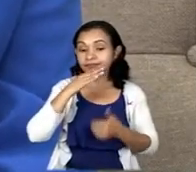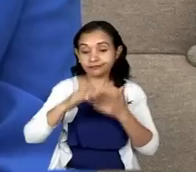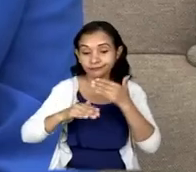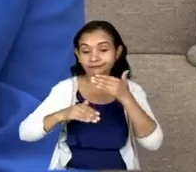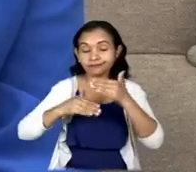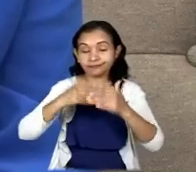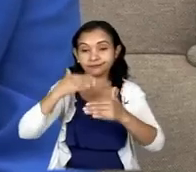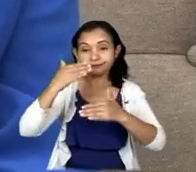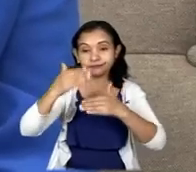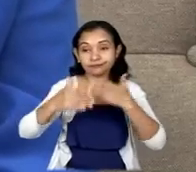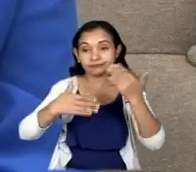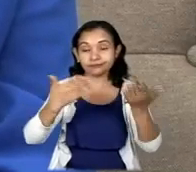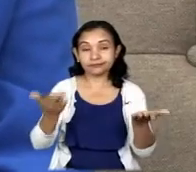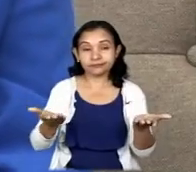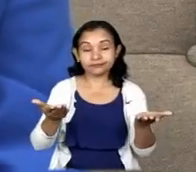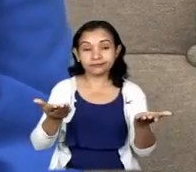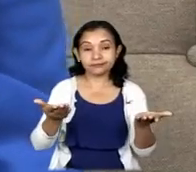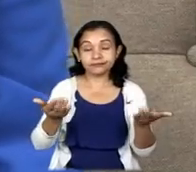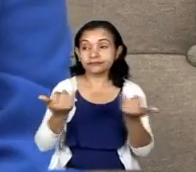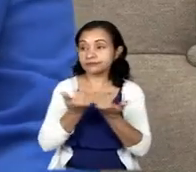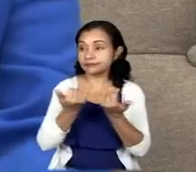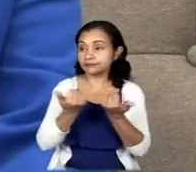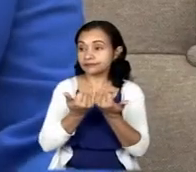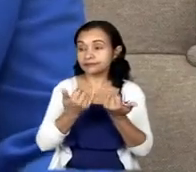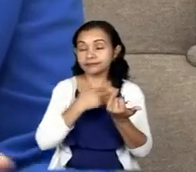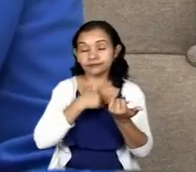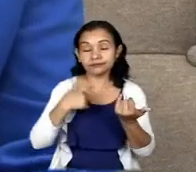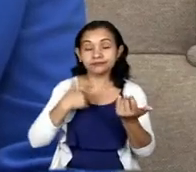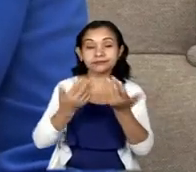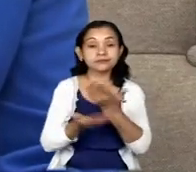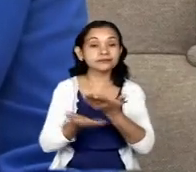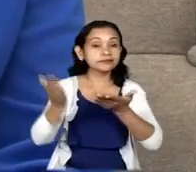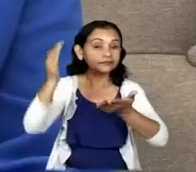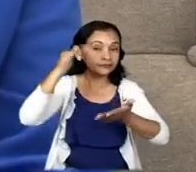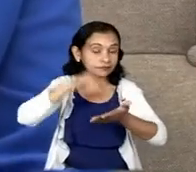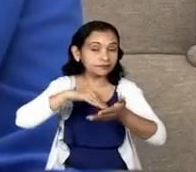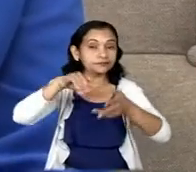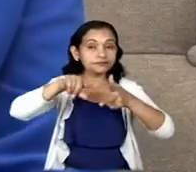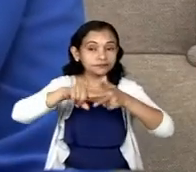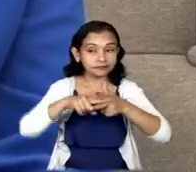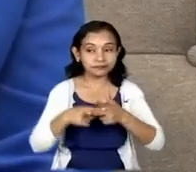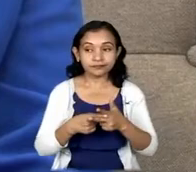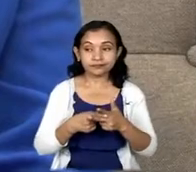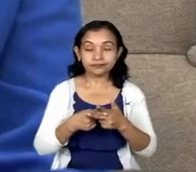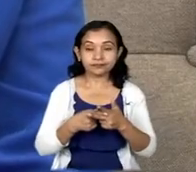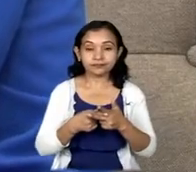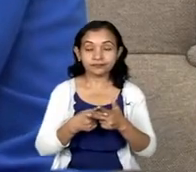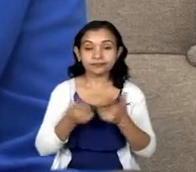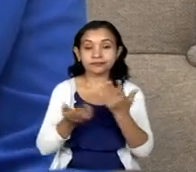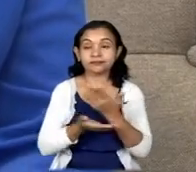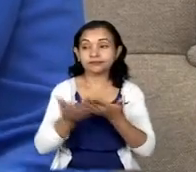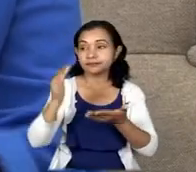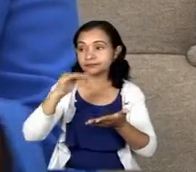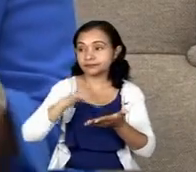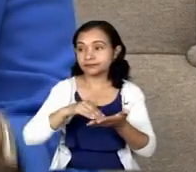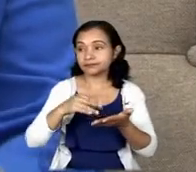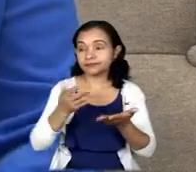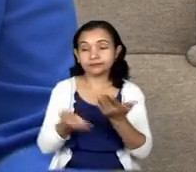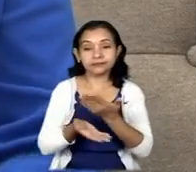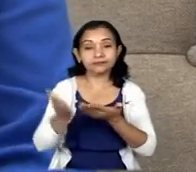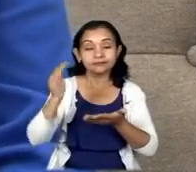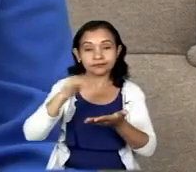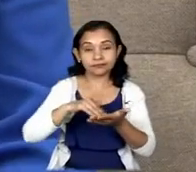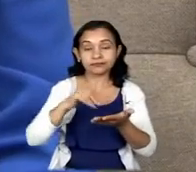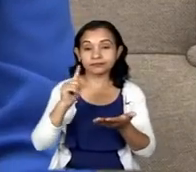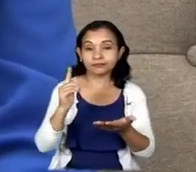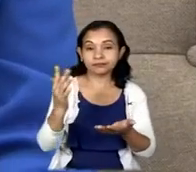al 2007 hubo que volver a iniciar. hubo que iniciar, hubo que recomponer